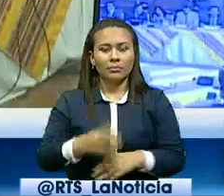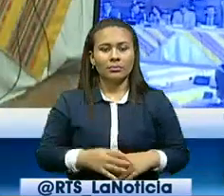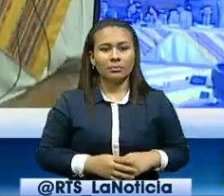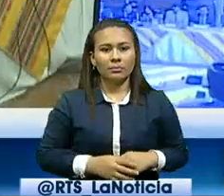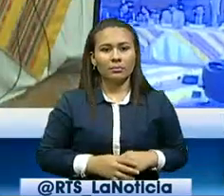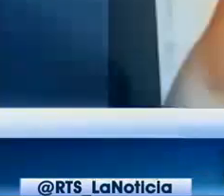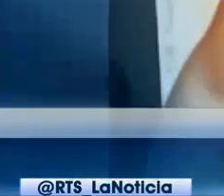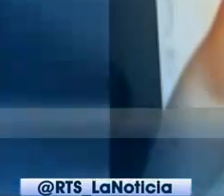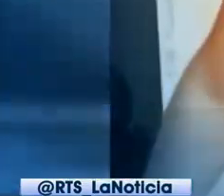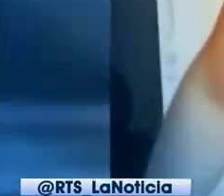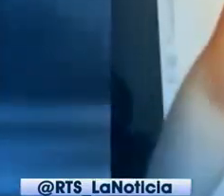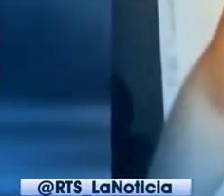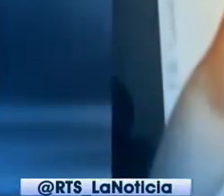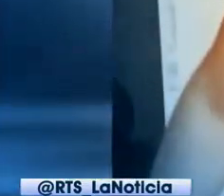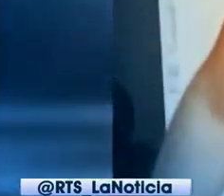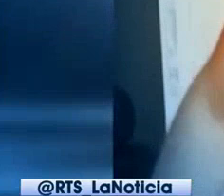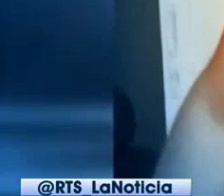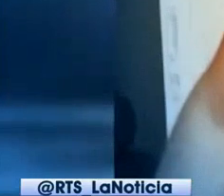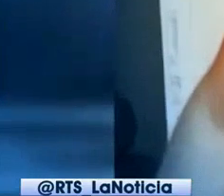Corral.